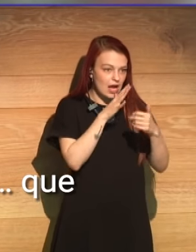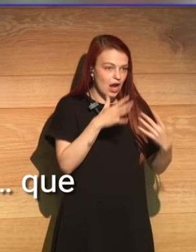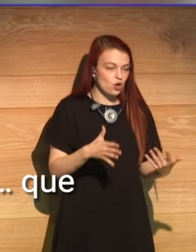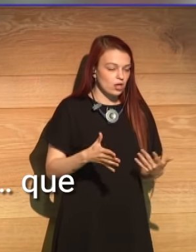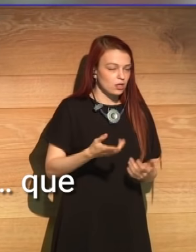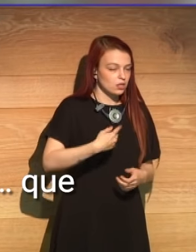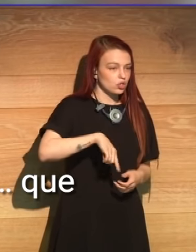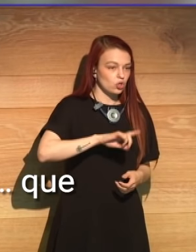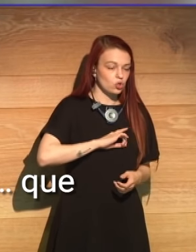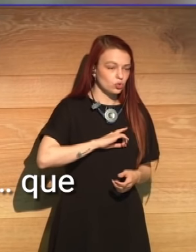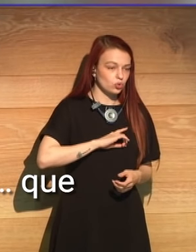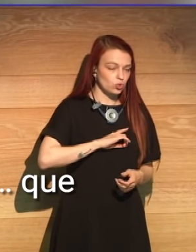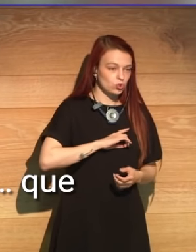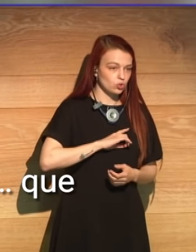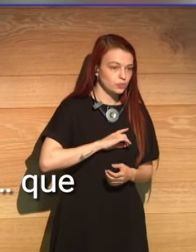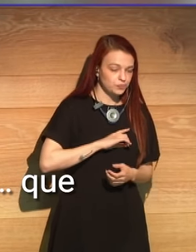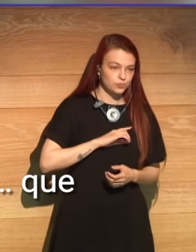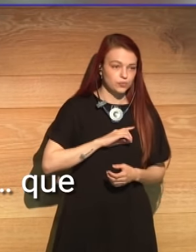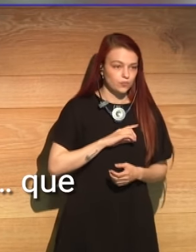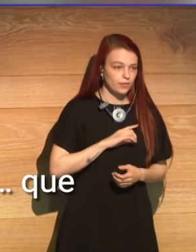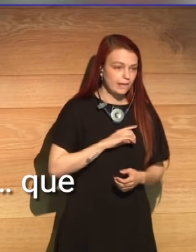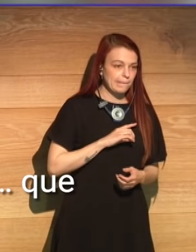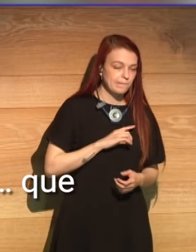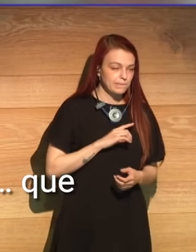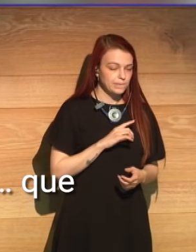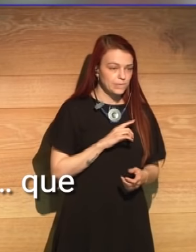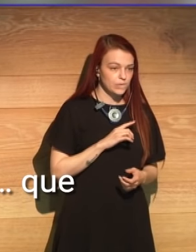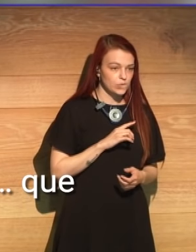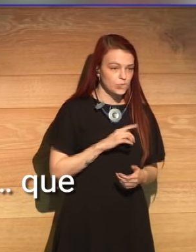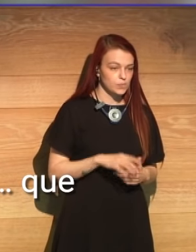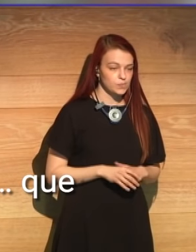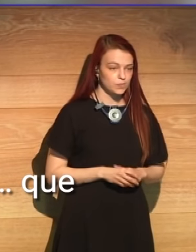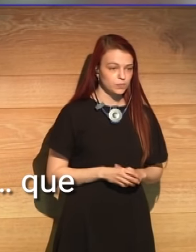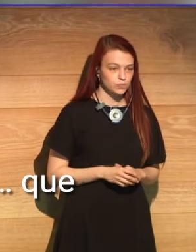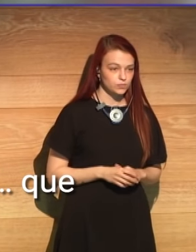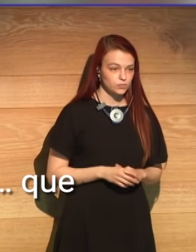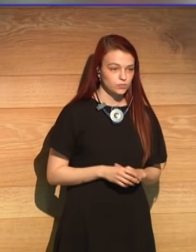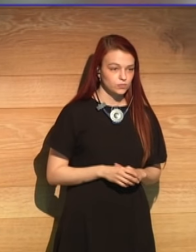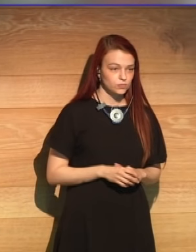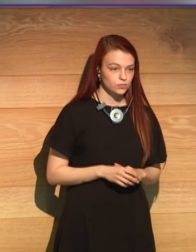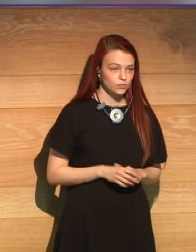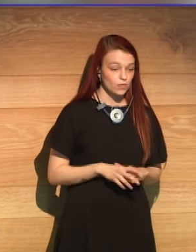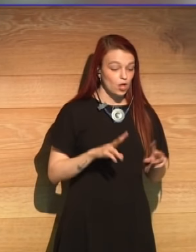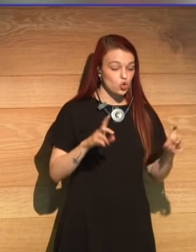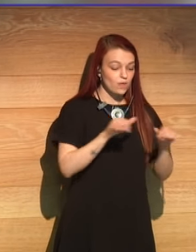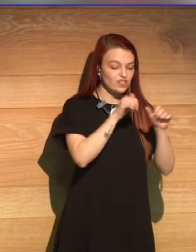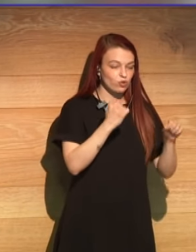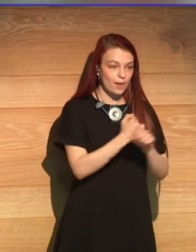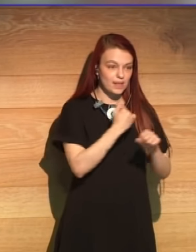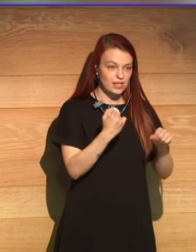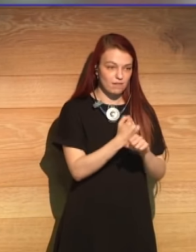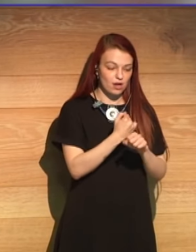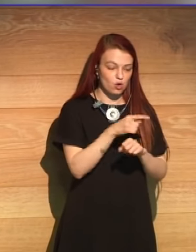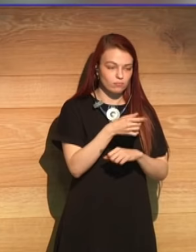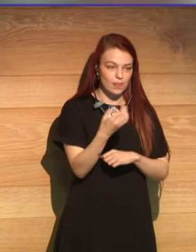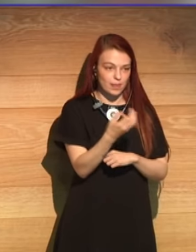que ser capaces de tener todas estas nuevas formas de empleo, y es muy importante ofrecer también todas